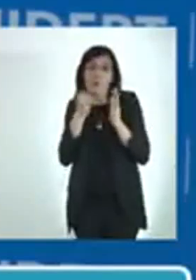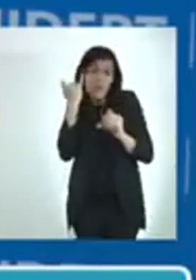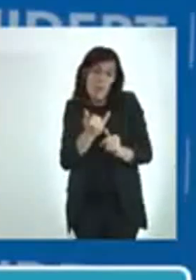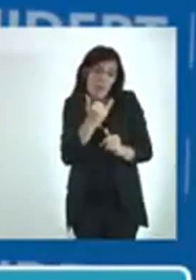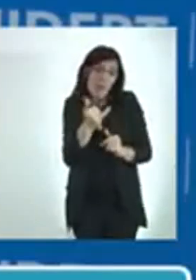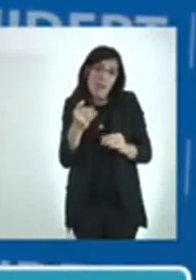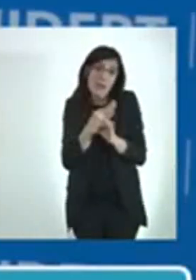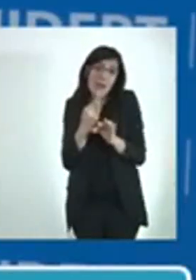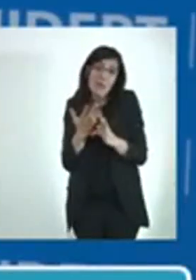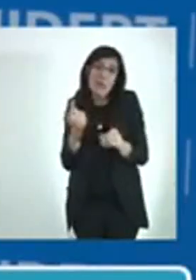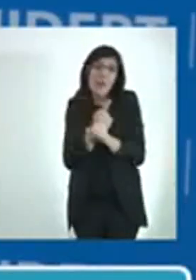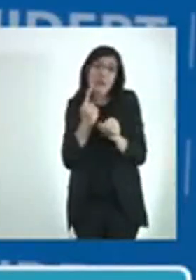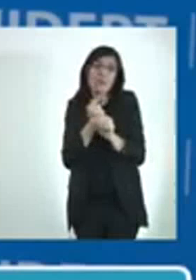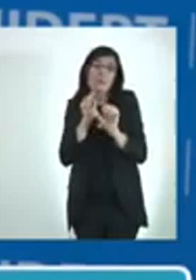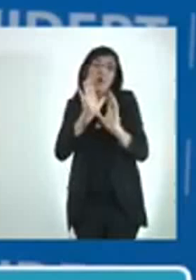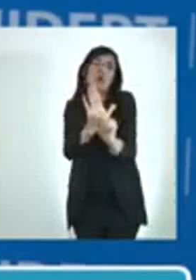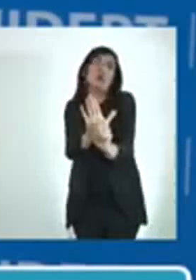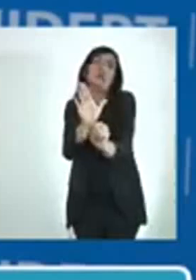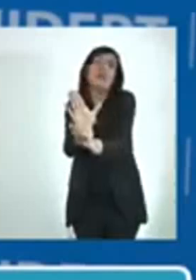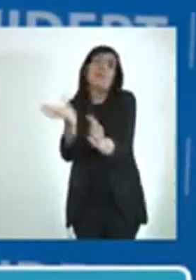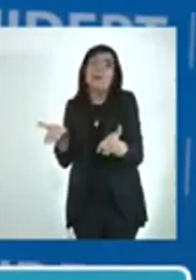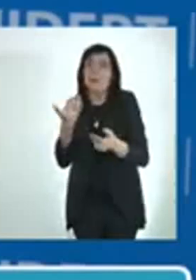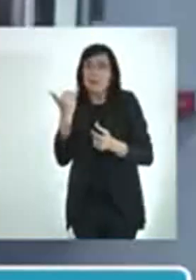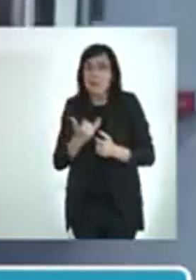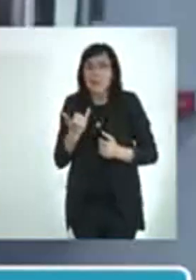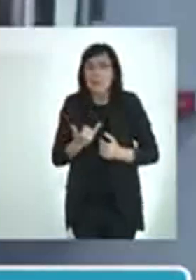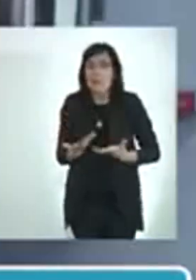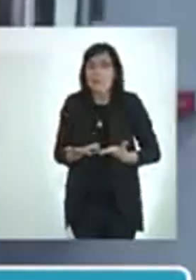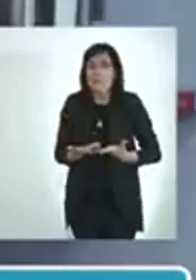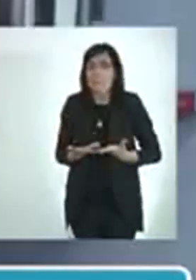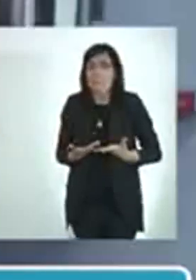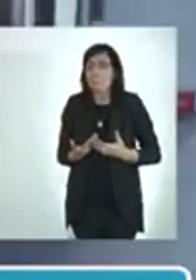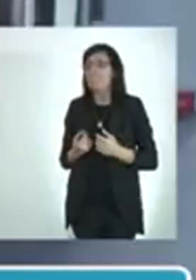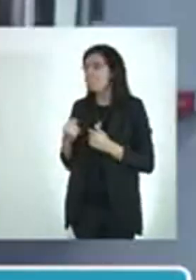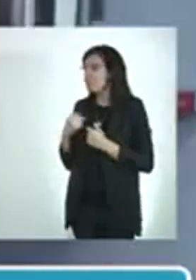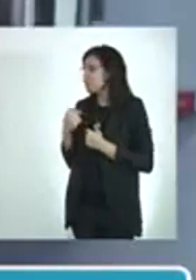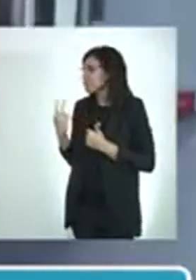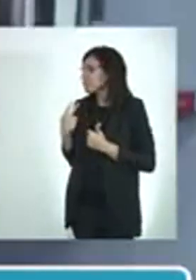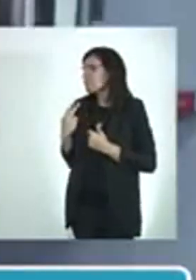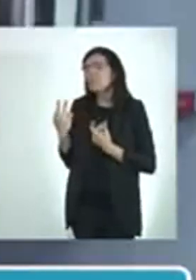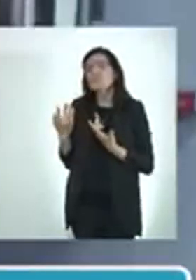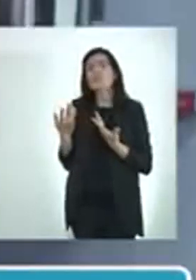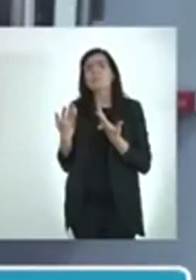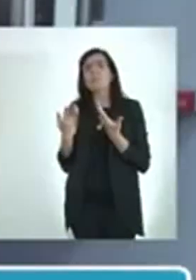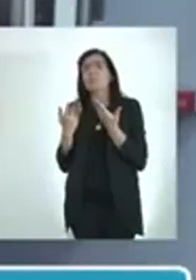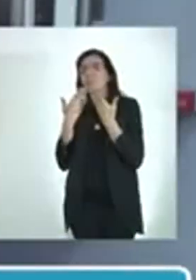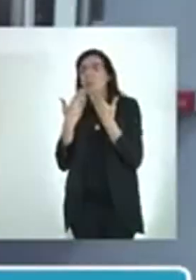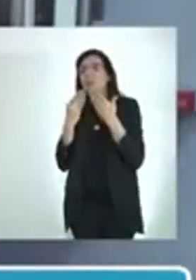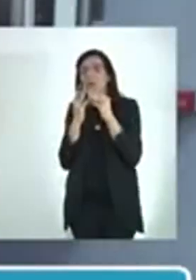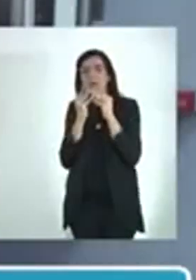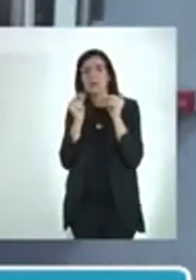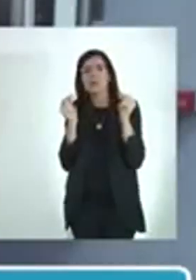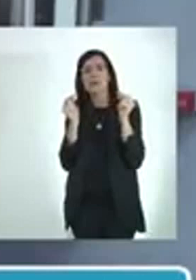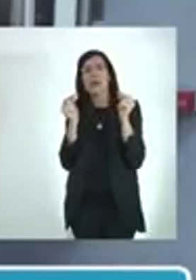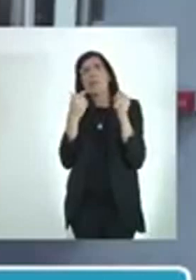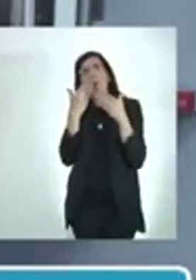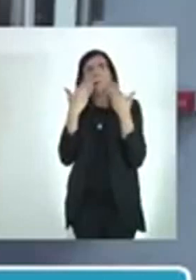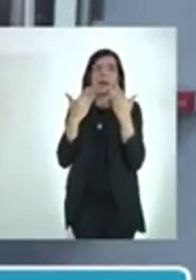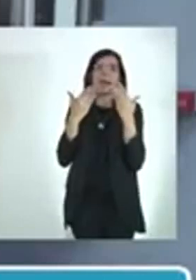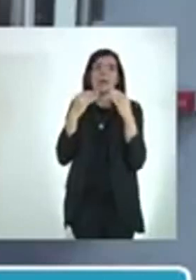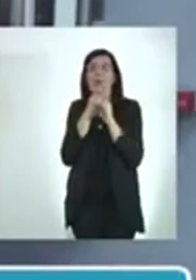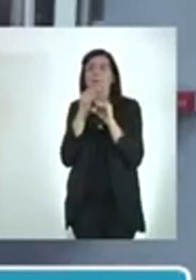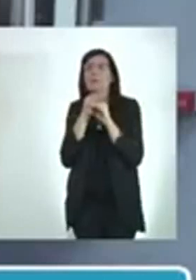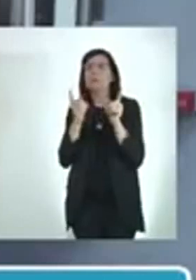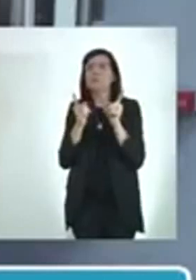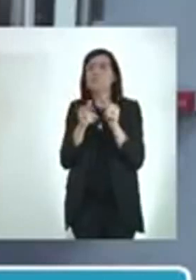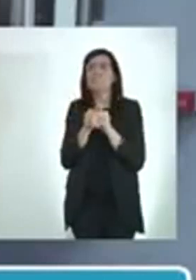muy visibles y tangentes. Sí. Muchas veces a nosotros nos pasa que en los talleres docentes, cuando termina el taller, se acercan a